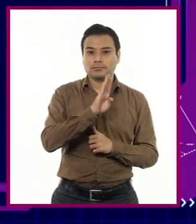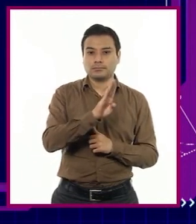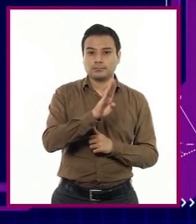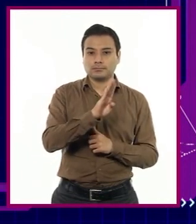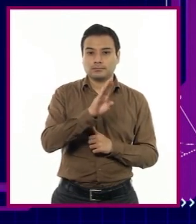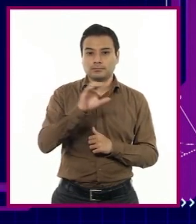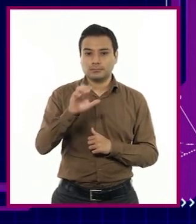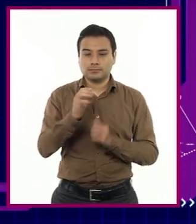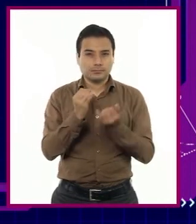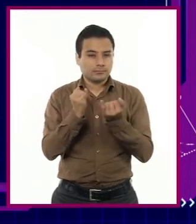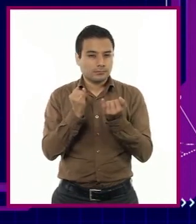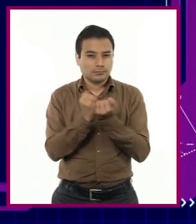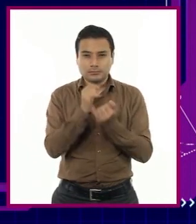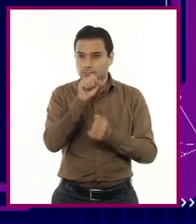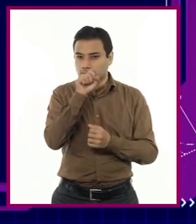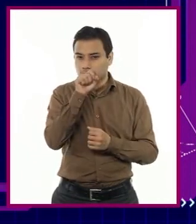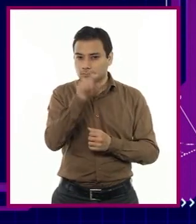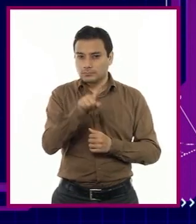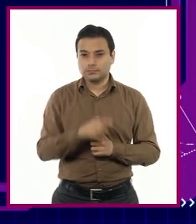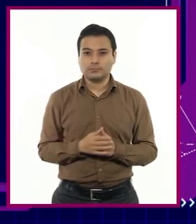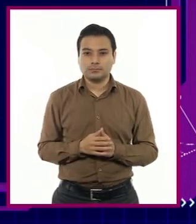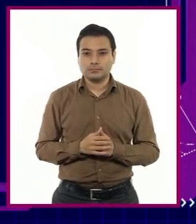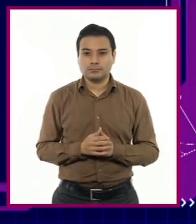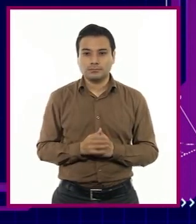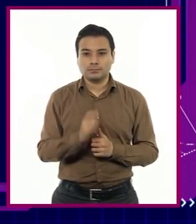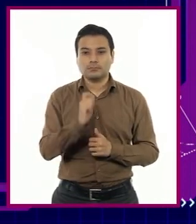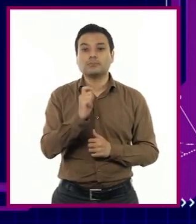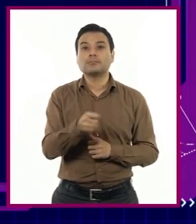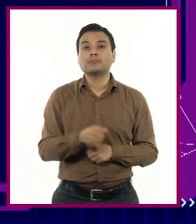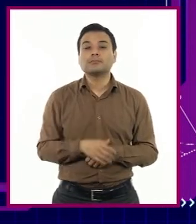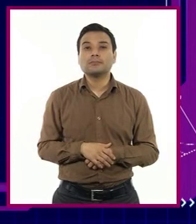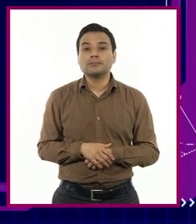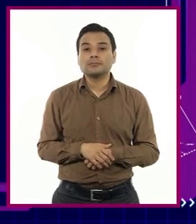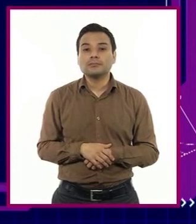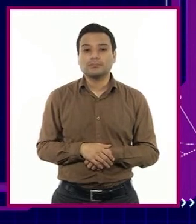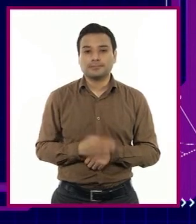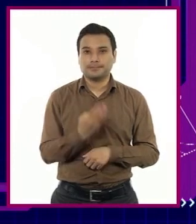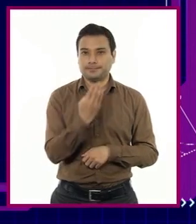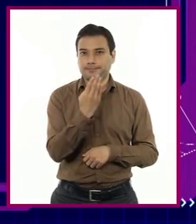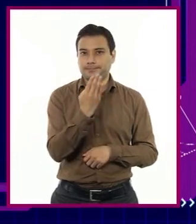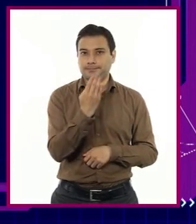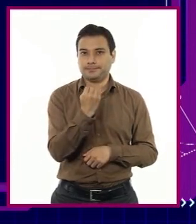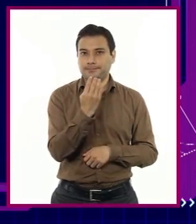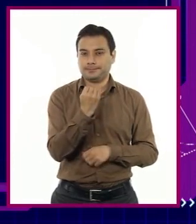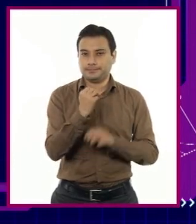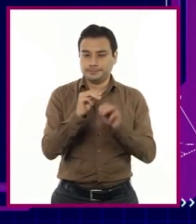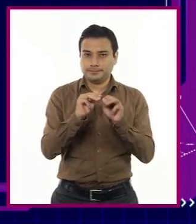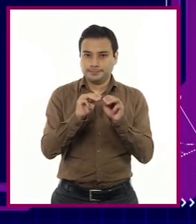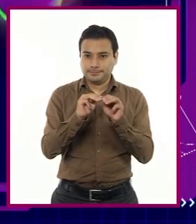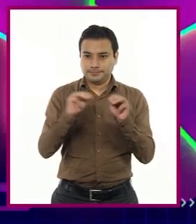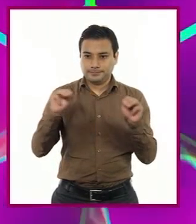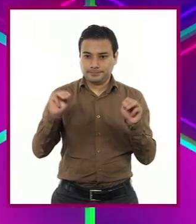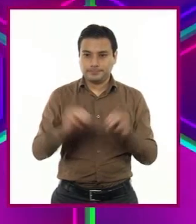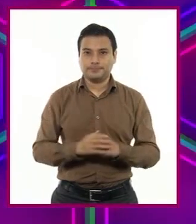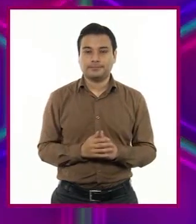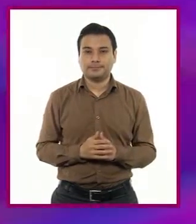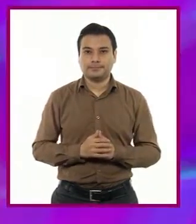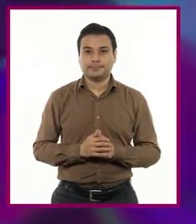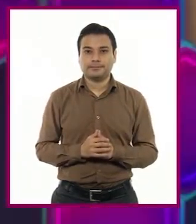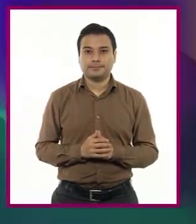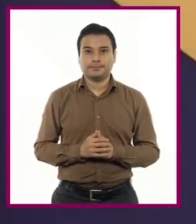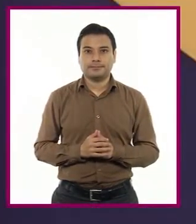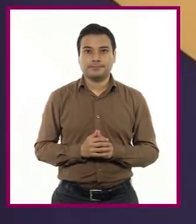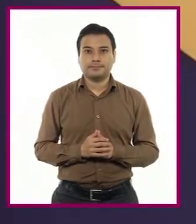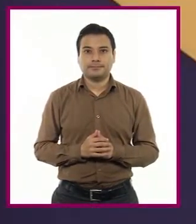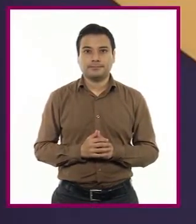segmento CD. Quiere decir que el ancho del arroyo mide 9 metros. Hemos llegado